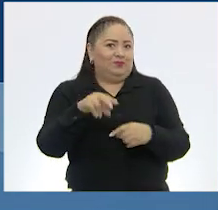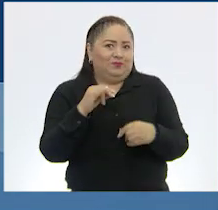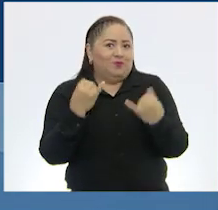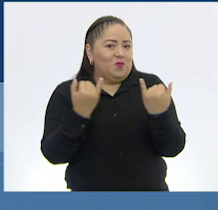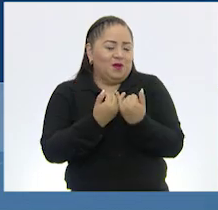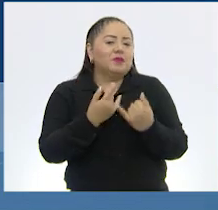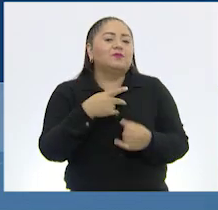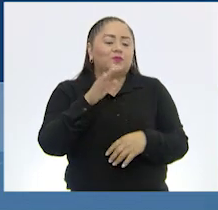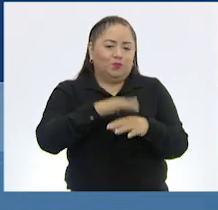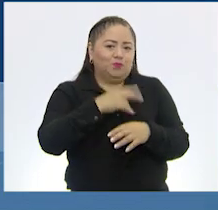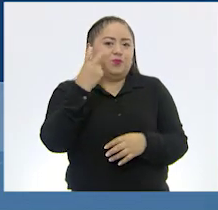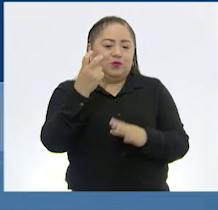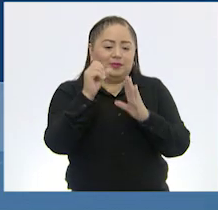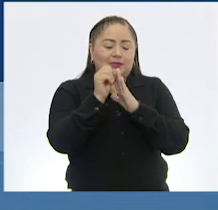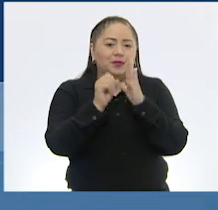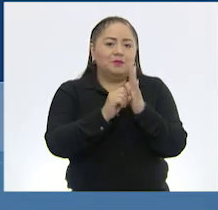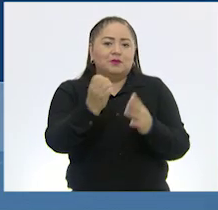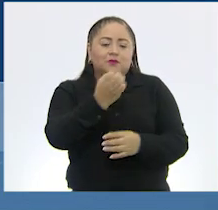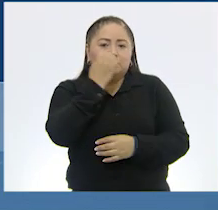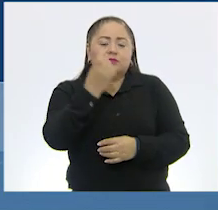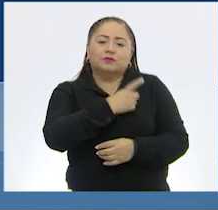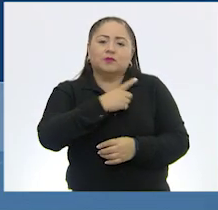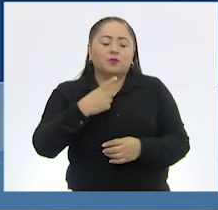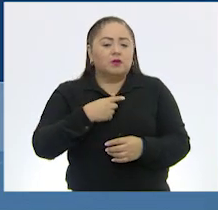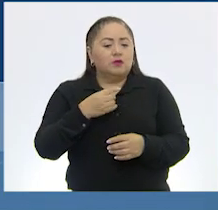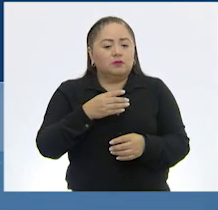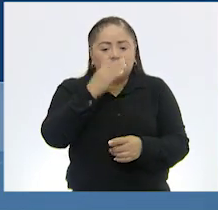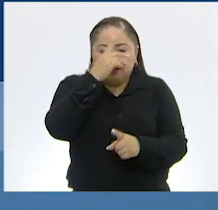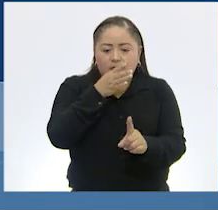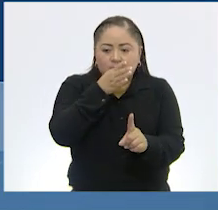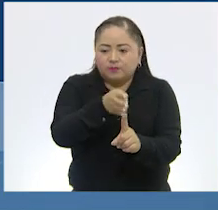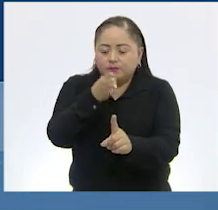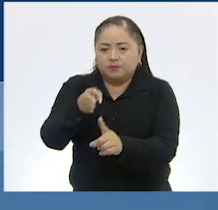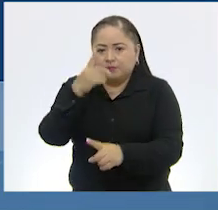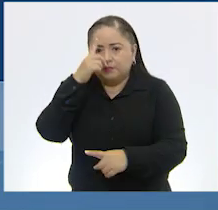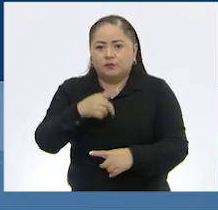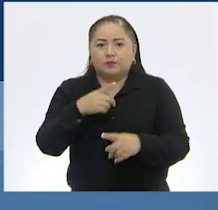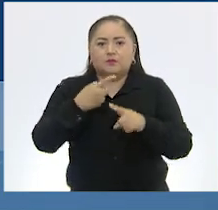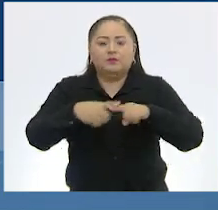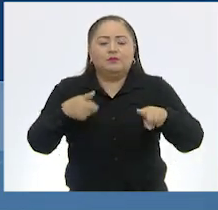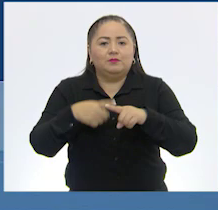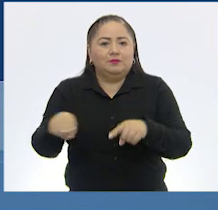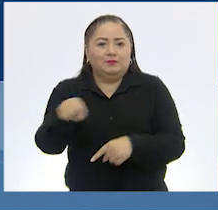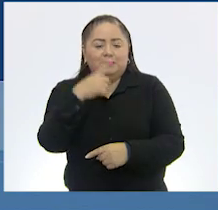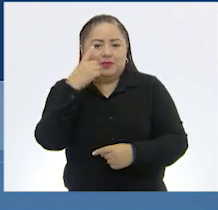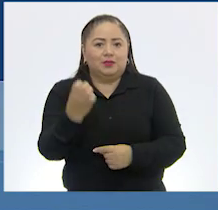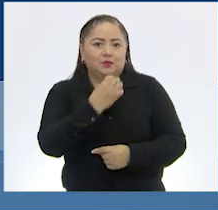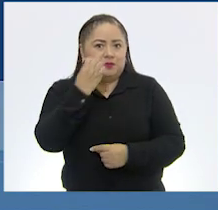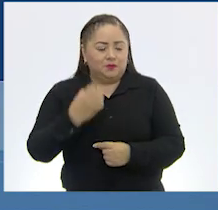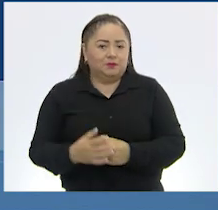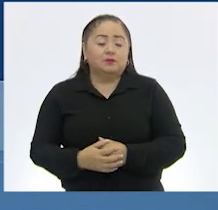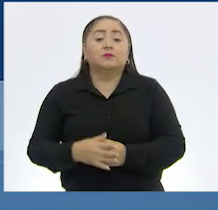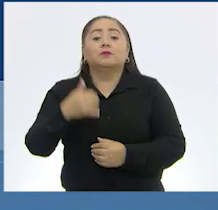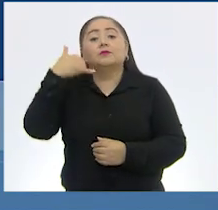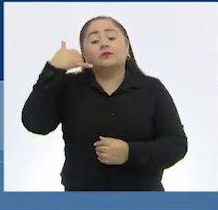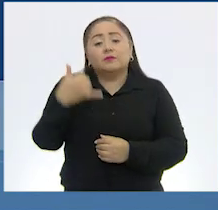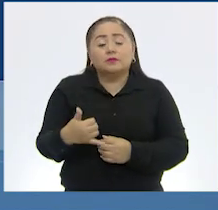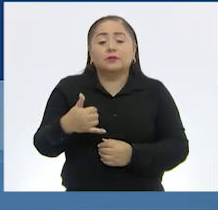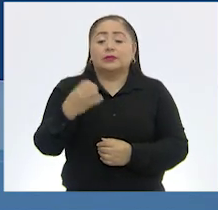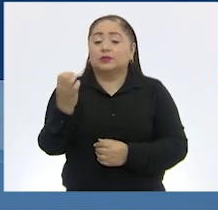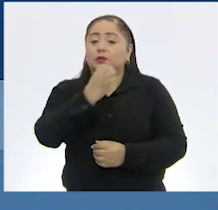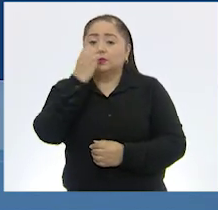y por eso el sistema educativo debe adaptarse para responder a esa diversidad. Y que